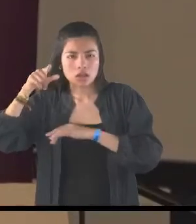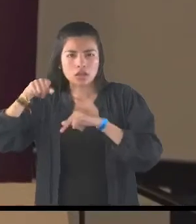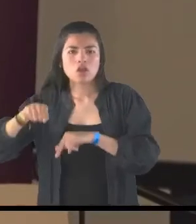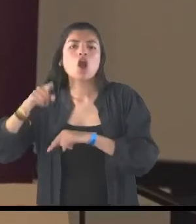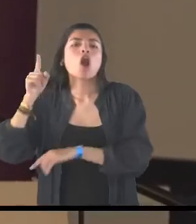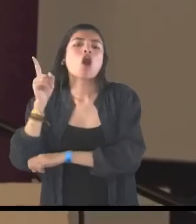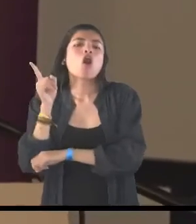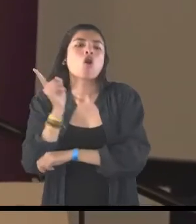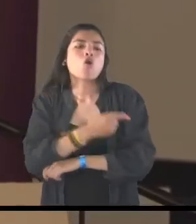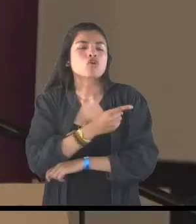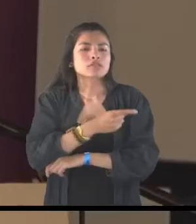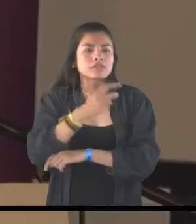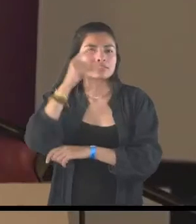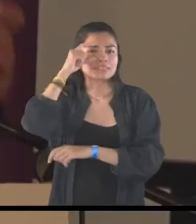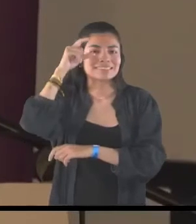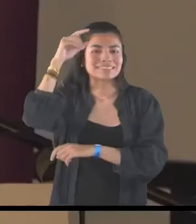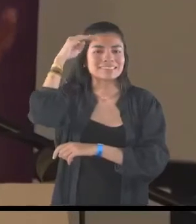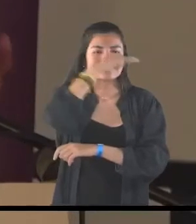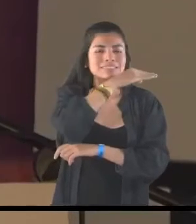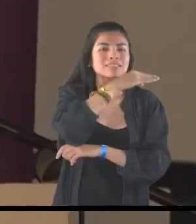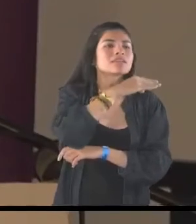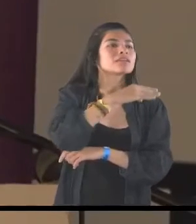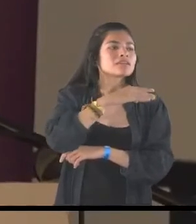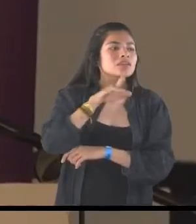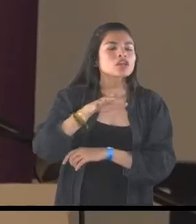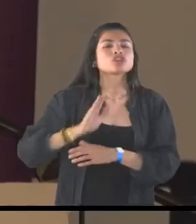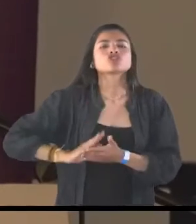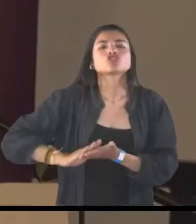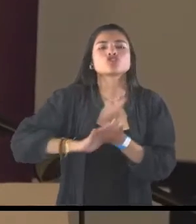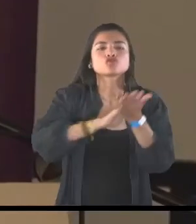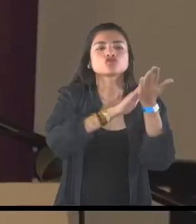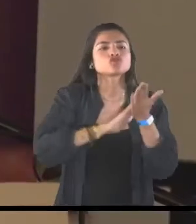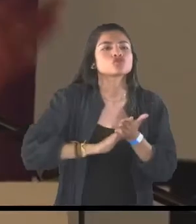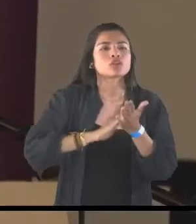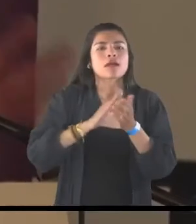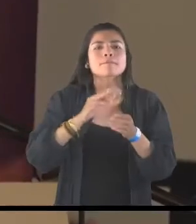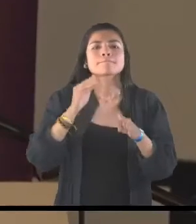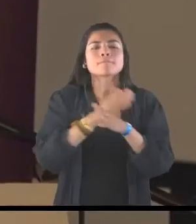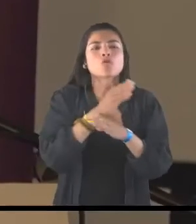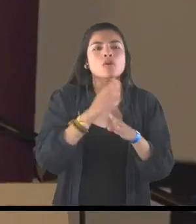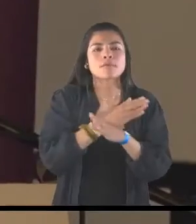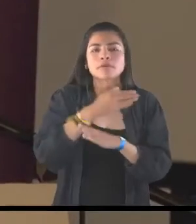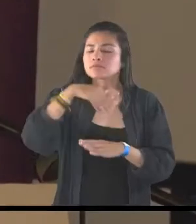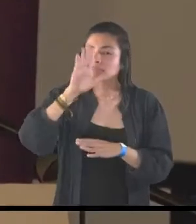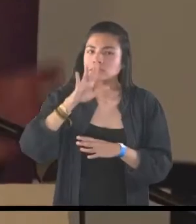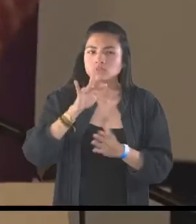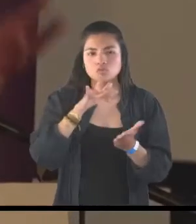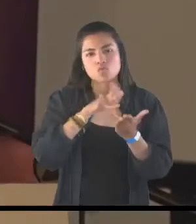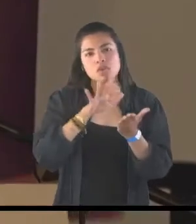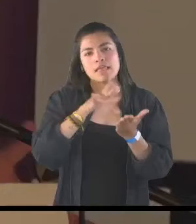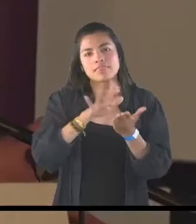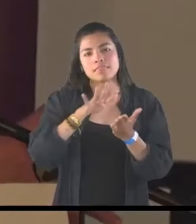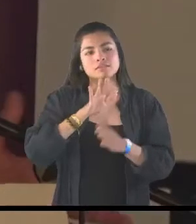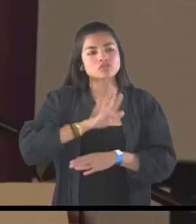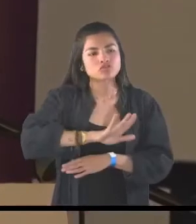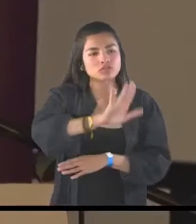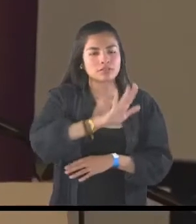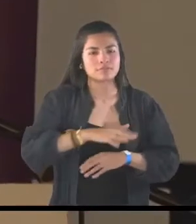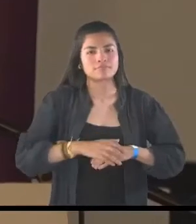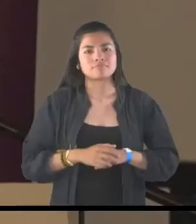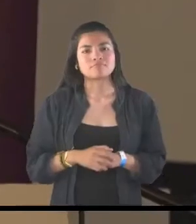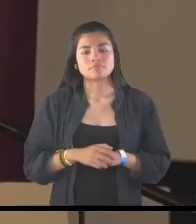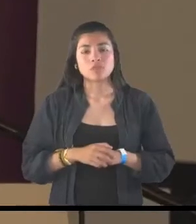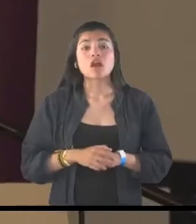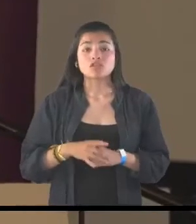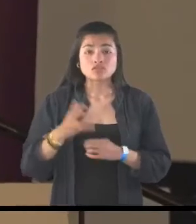República a solucionar los problemas más urgentes que tienen ustedes. Eso es una orden que he